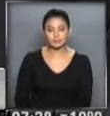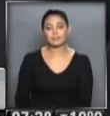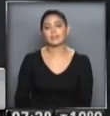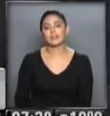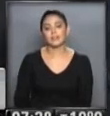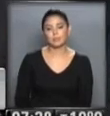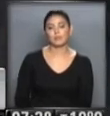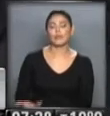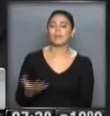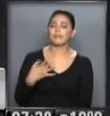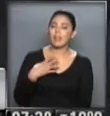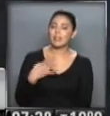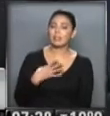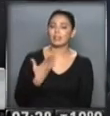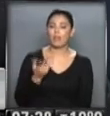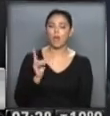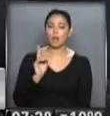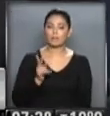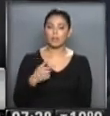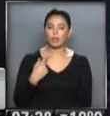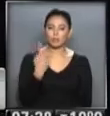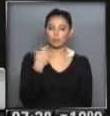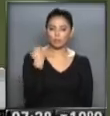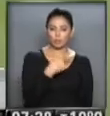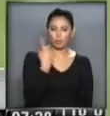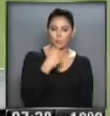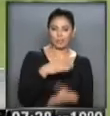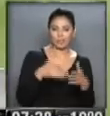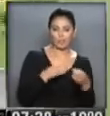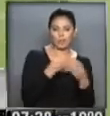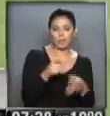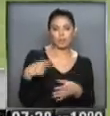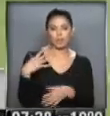Pero no tuvieron tal vez la peligrosidad que tuvimos nosotros en el primer tiempo.